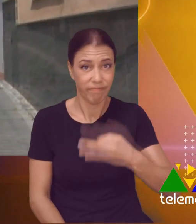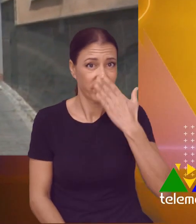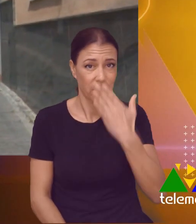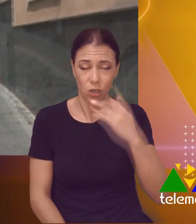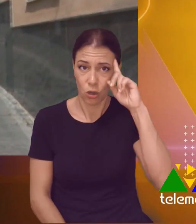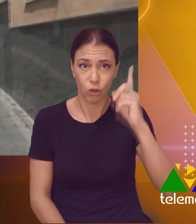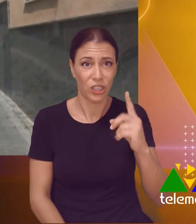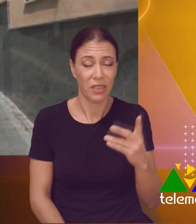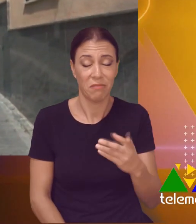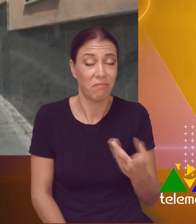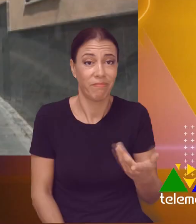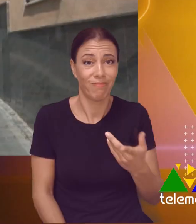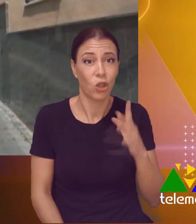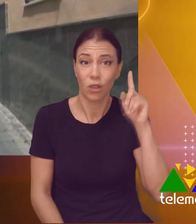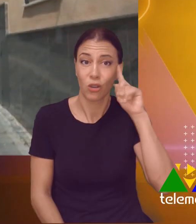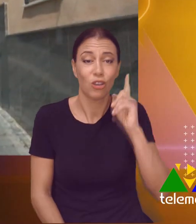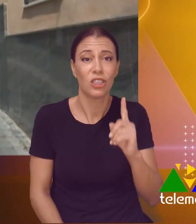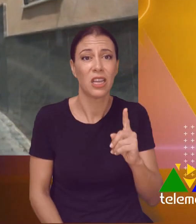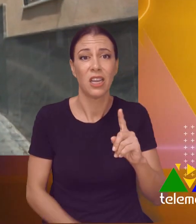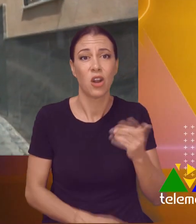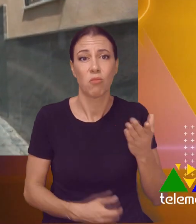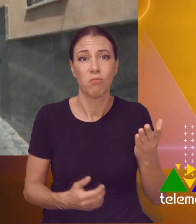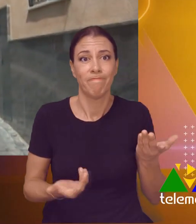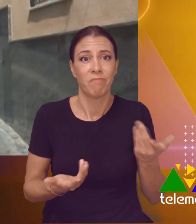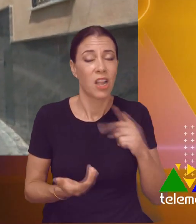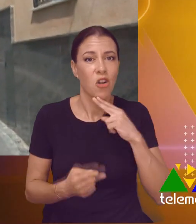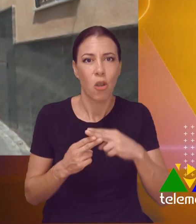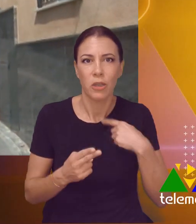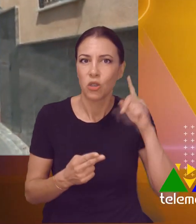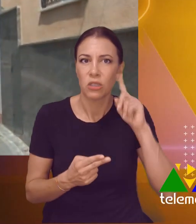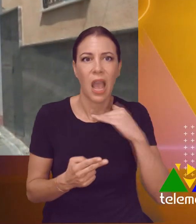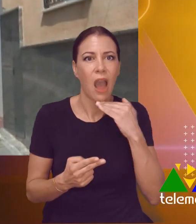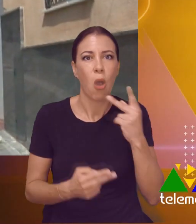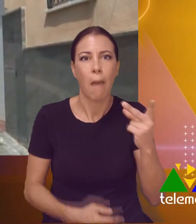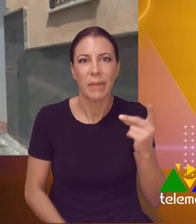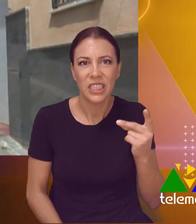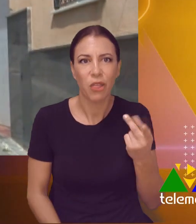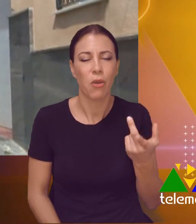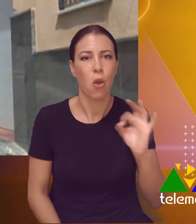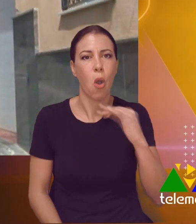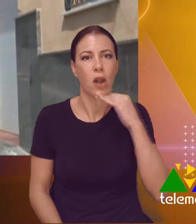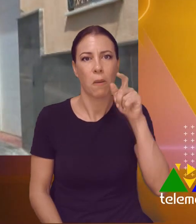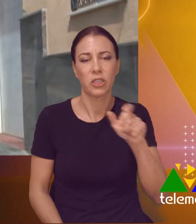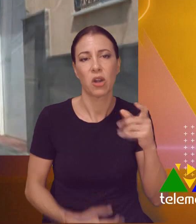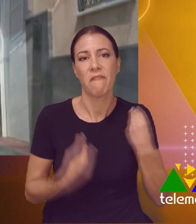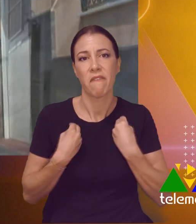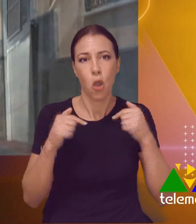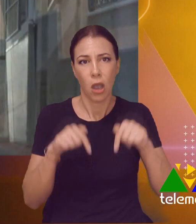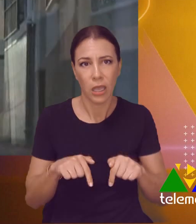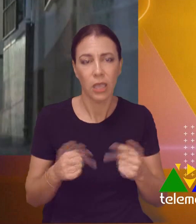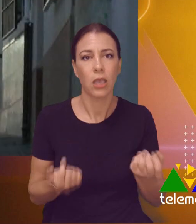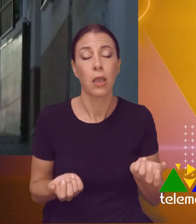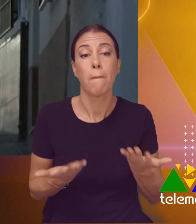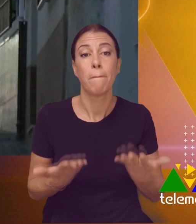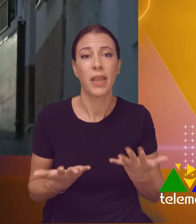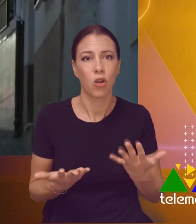Carrera Pico a esta altura. No me aparece el nombre, no sé si es algún apellido de alguien que vivió aquí con ese